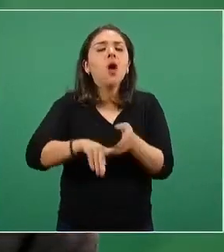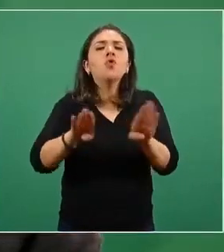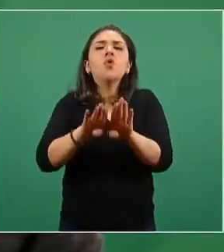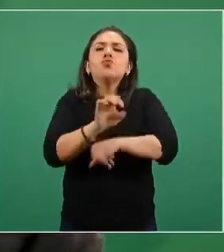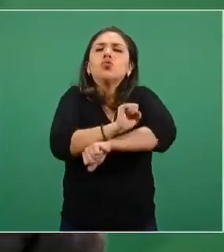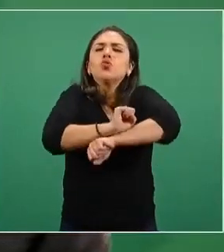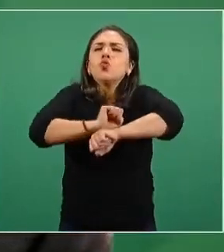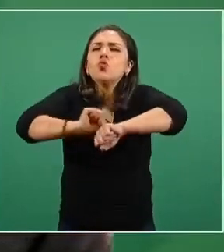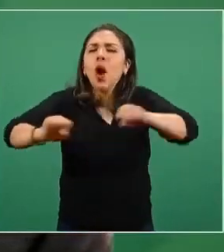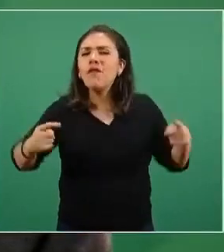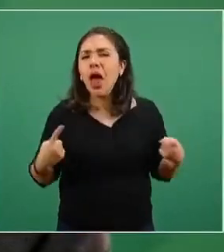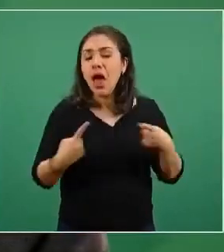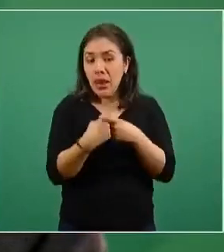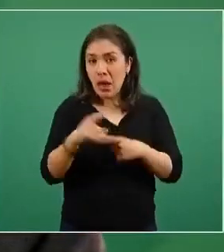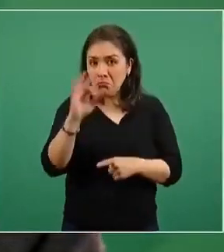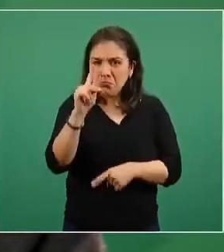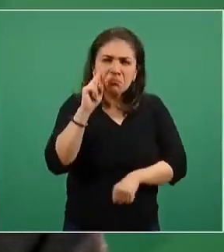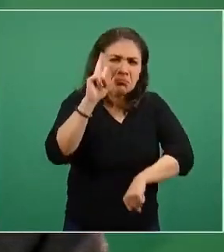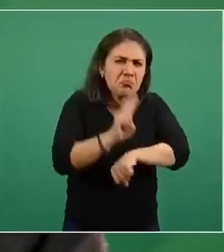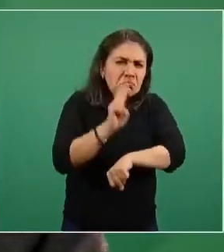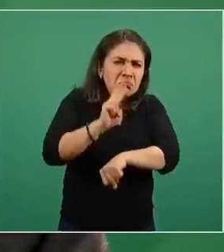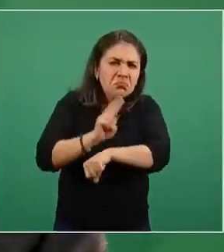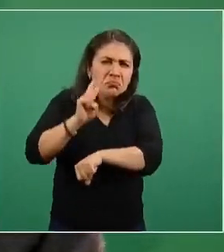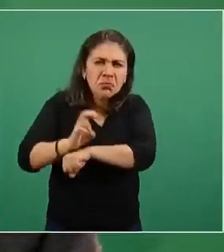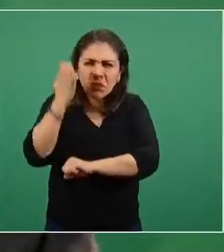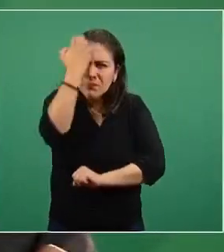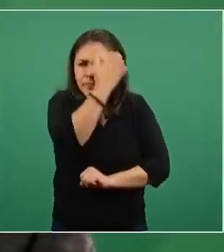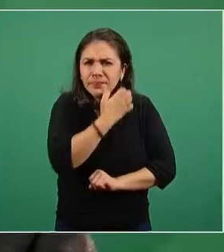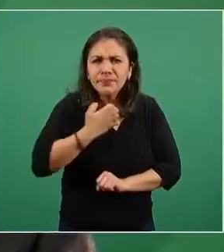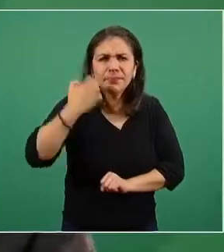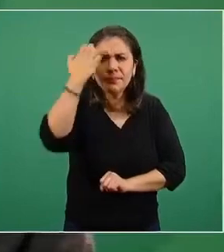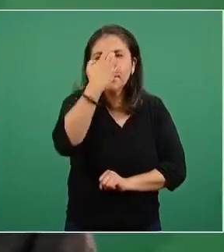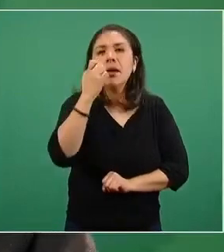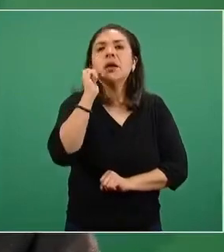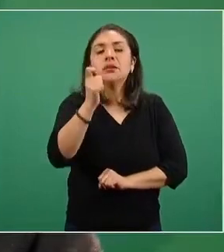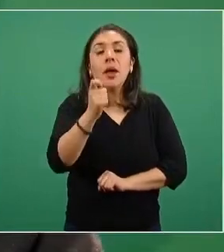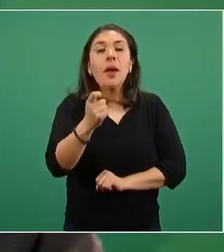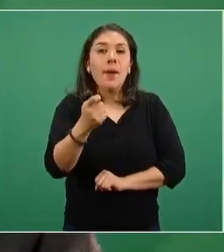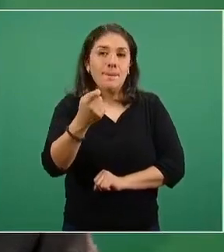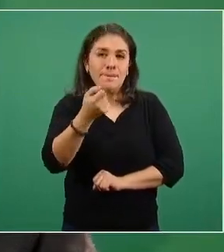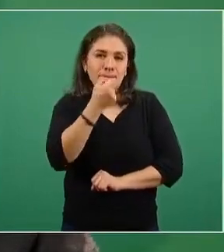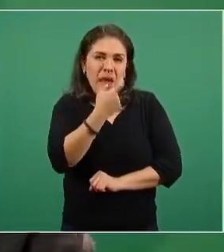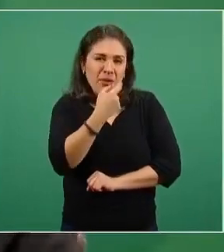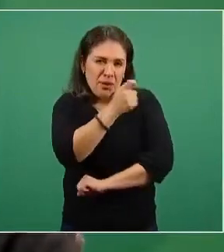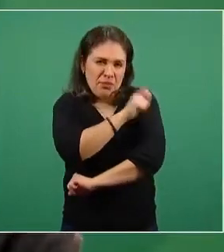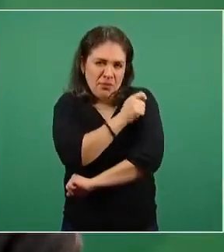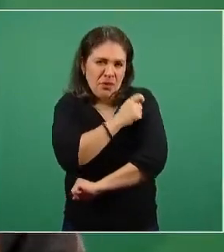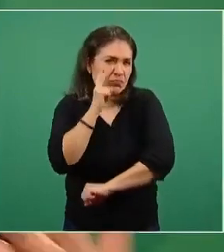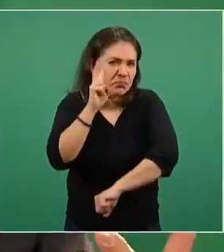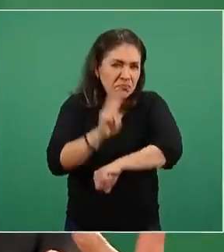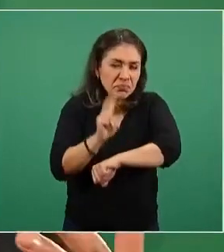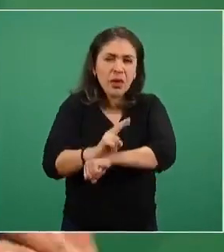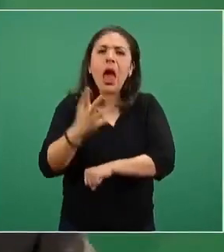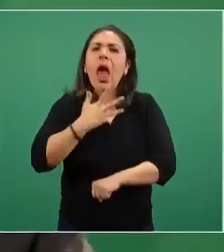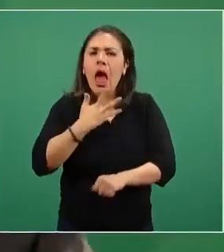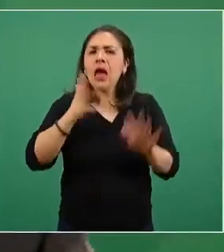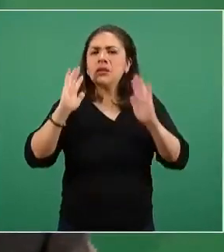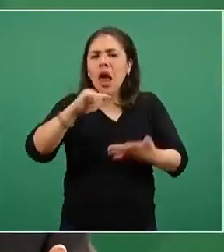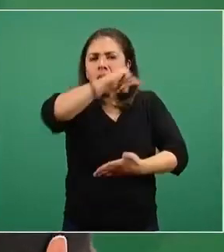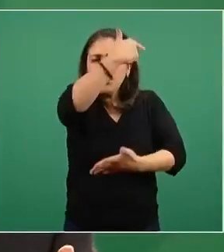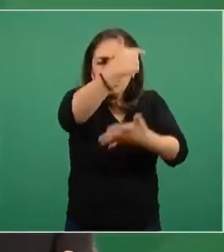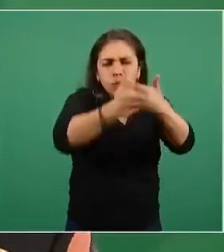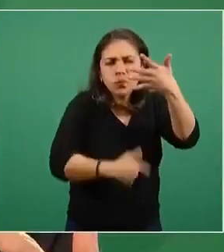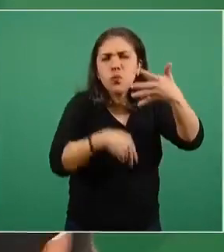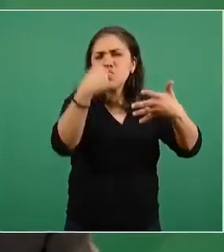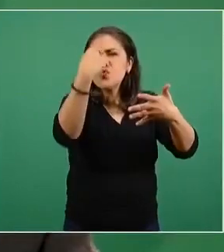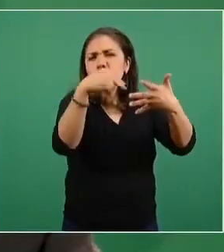leves. Cuando se hace vigilancia de la farmacovigilancia, existen unos listados